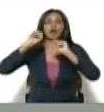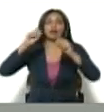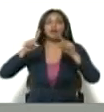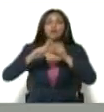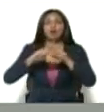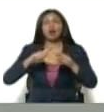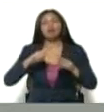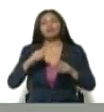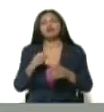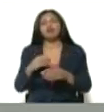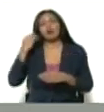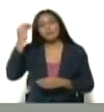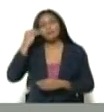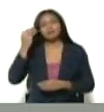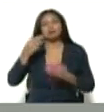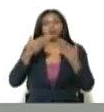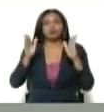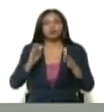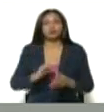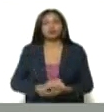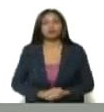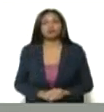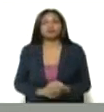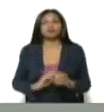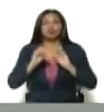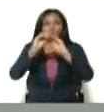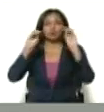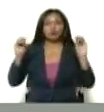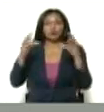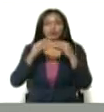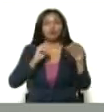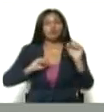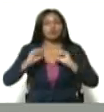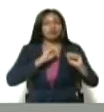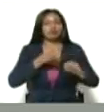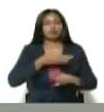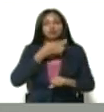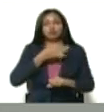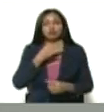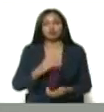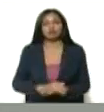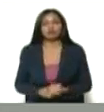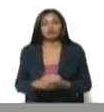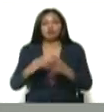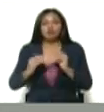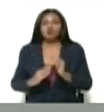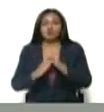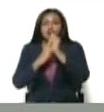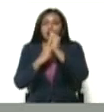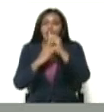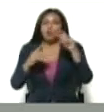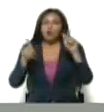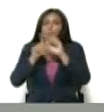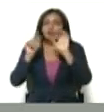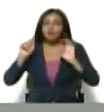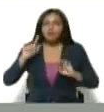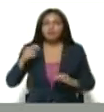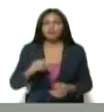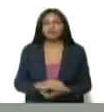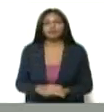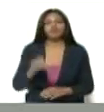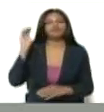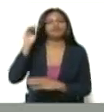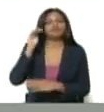opinión pública es mi llamado a todos los movimientos sociales, a todos los liderazgos más